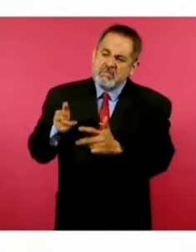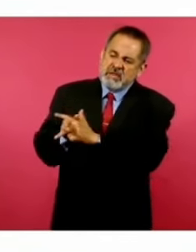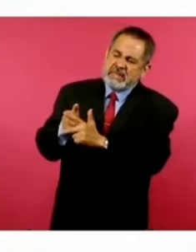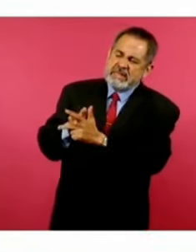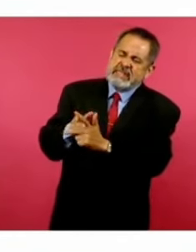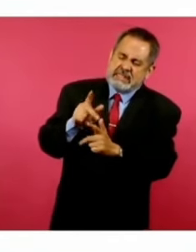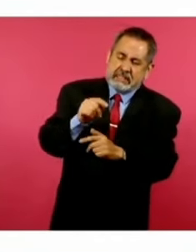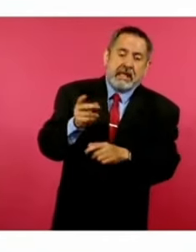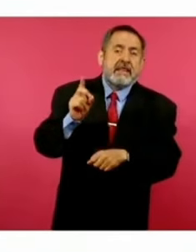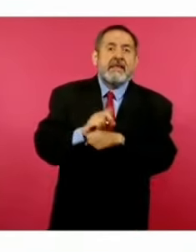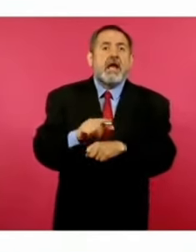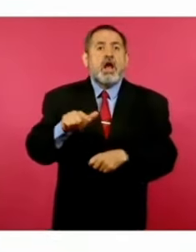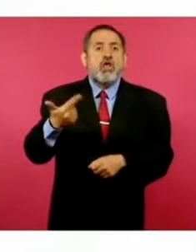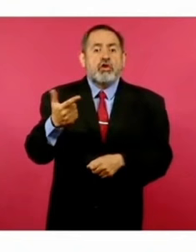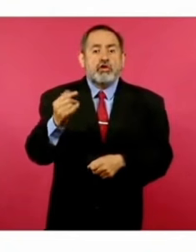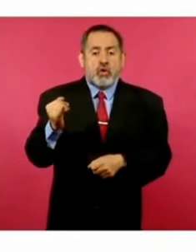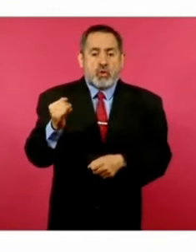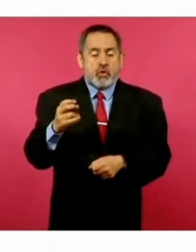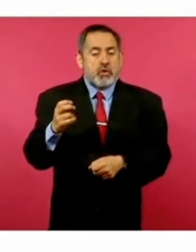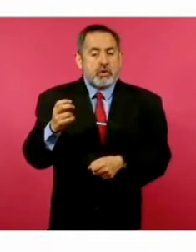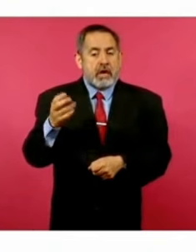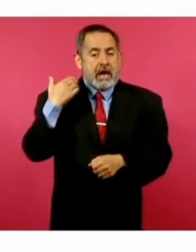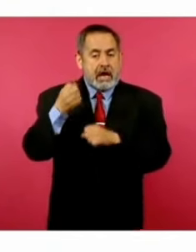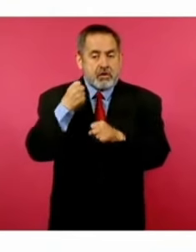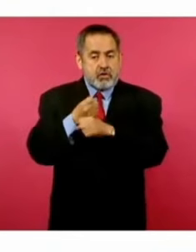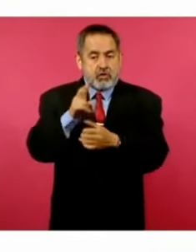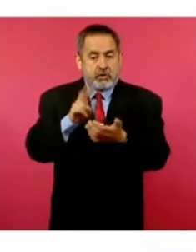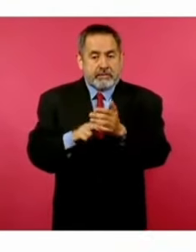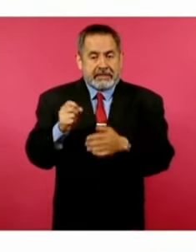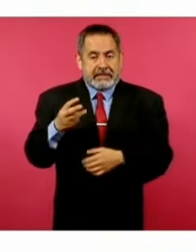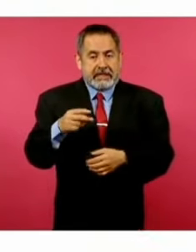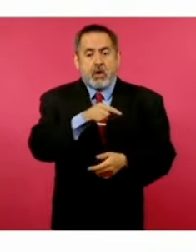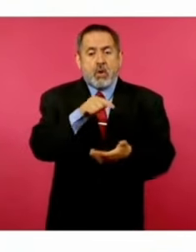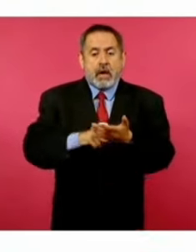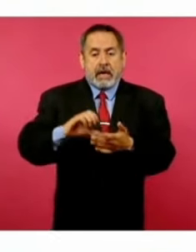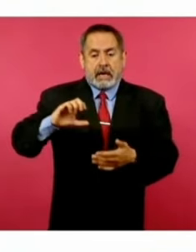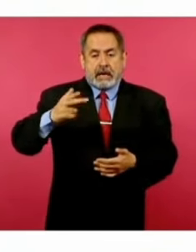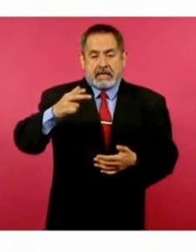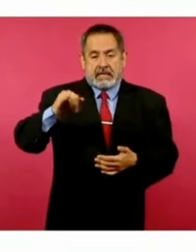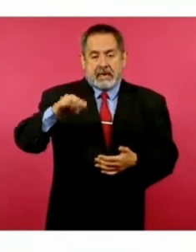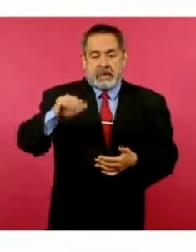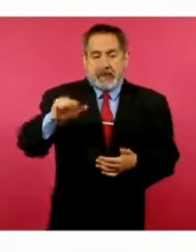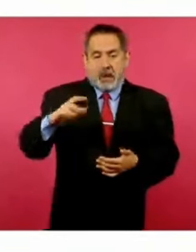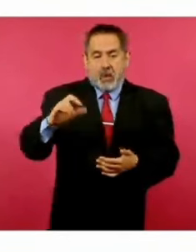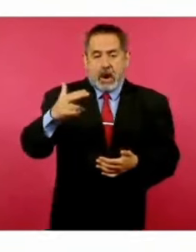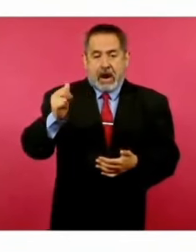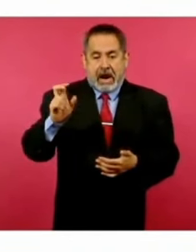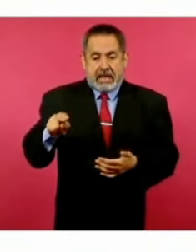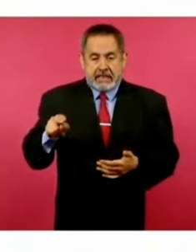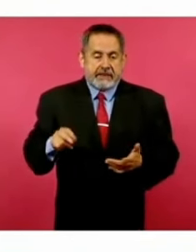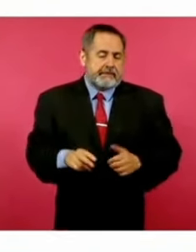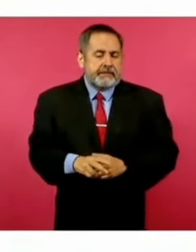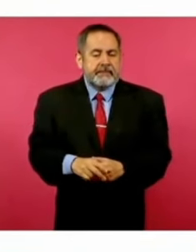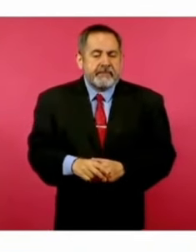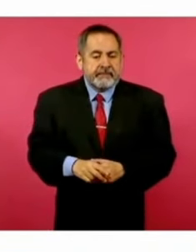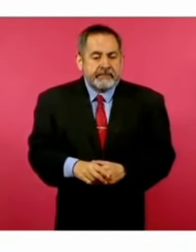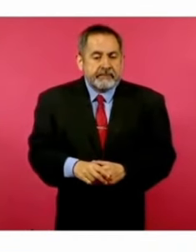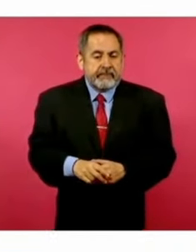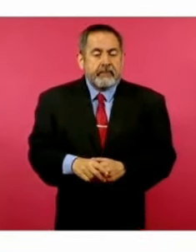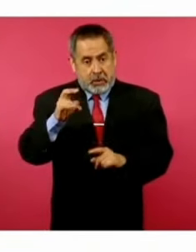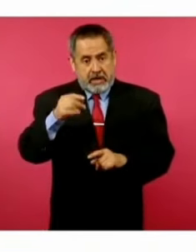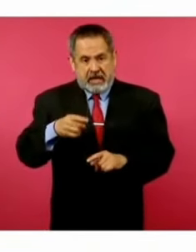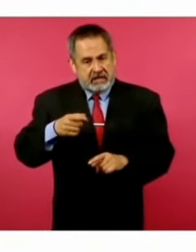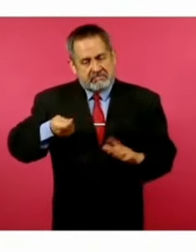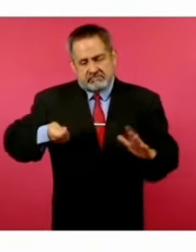ocurridos el 12 de junio del 2023 en Chimalhuacán de acuerdo con las investigaciones el